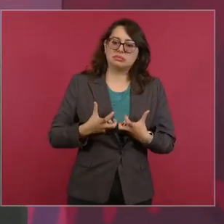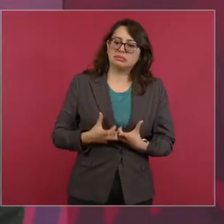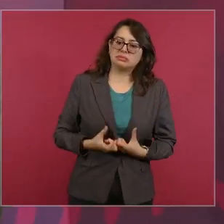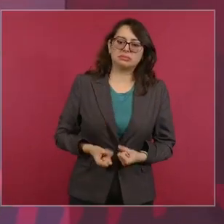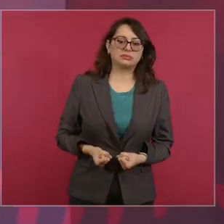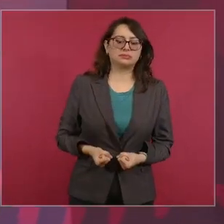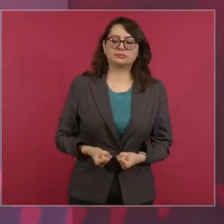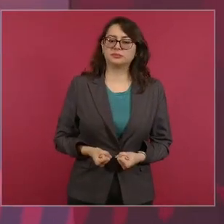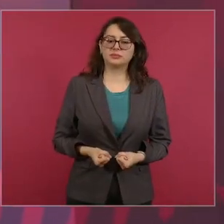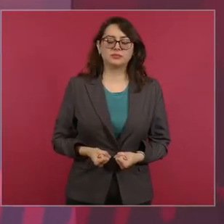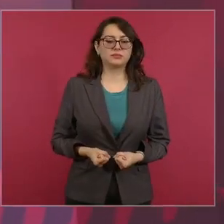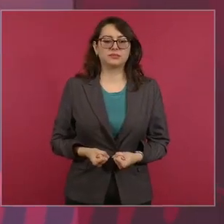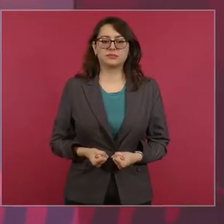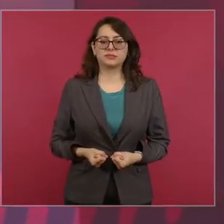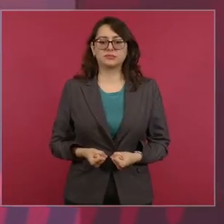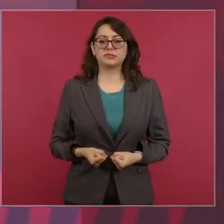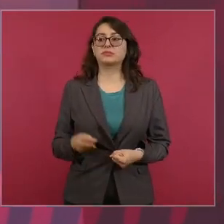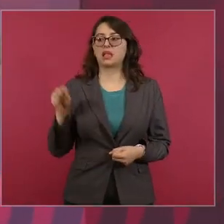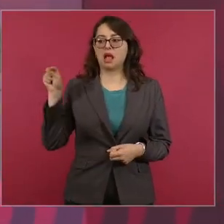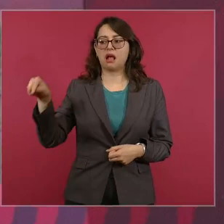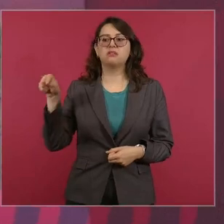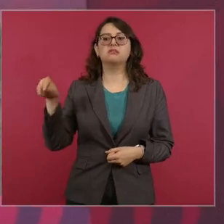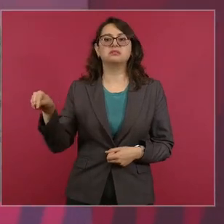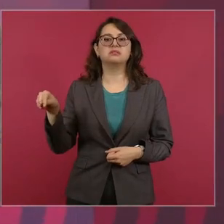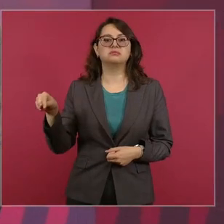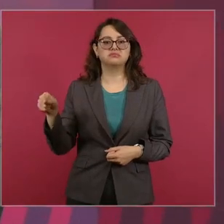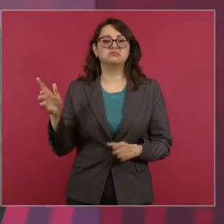y llegué y ya estaba ahí